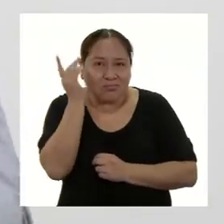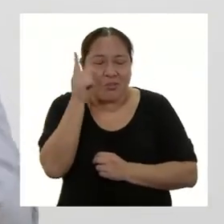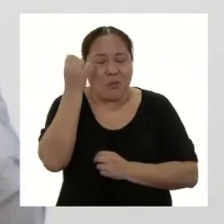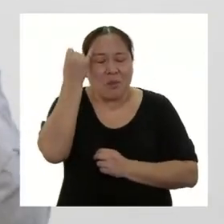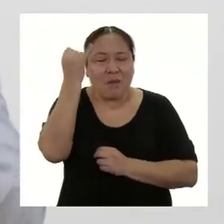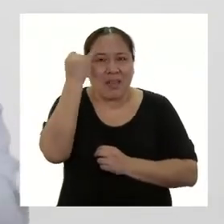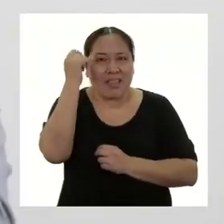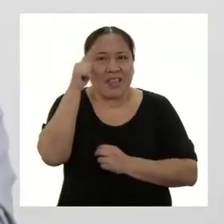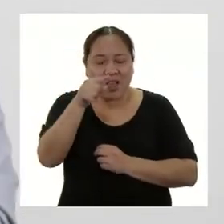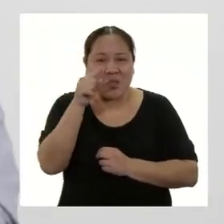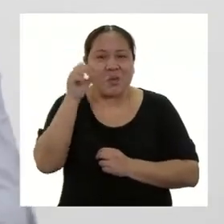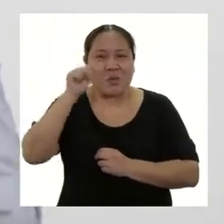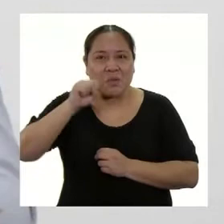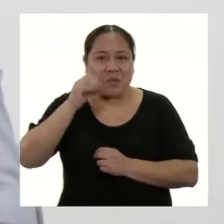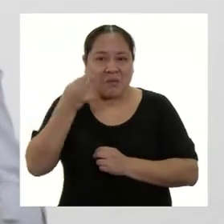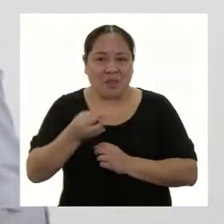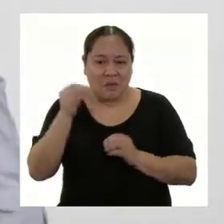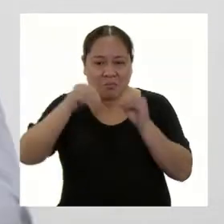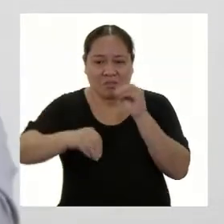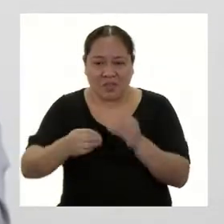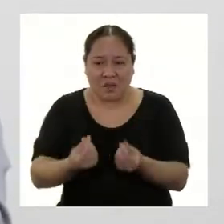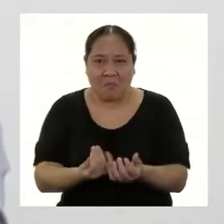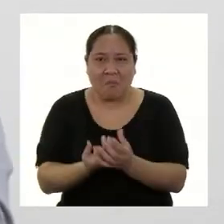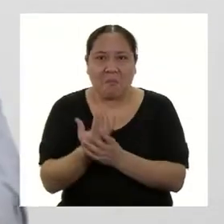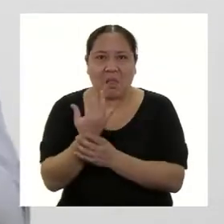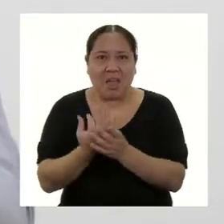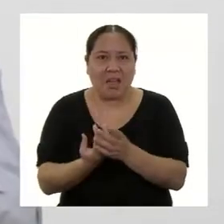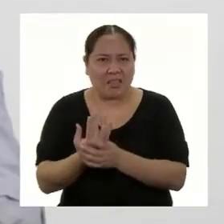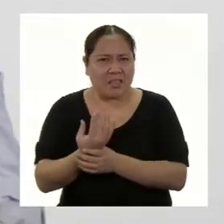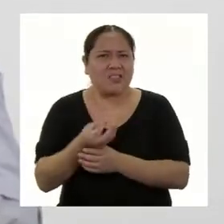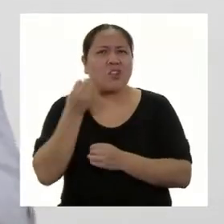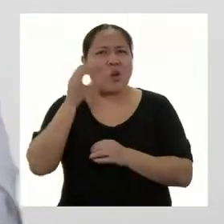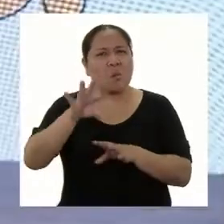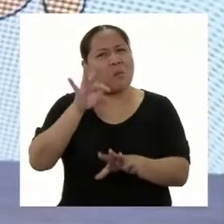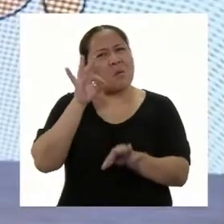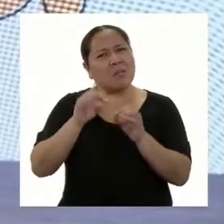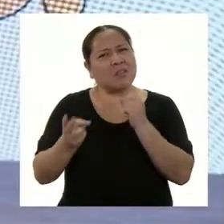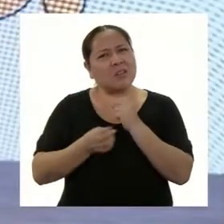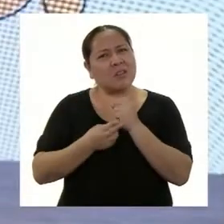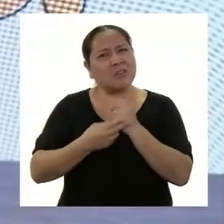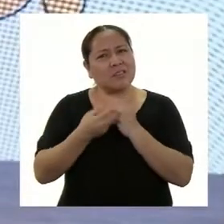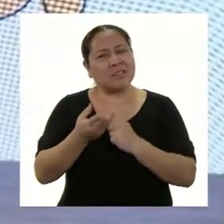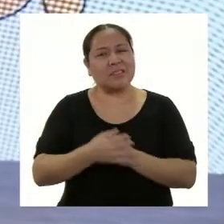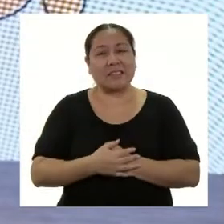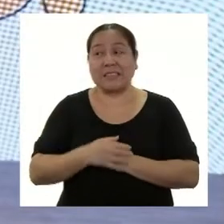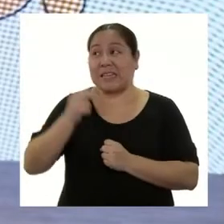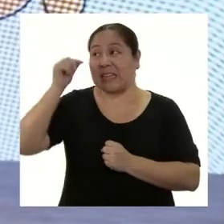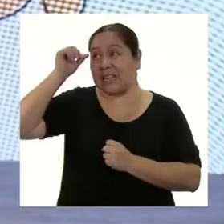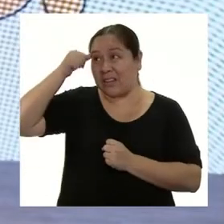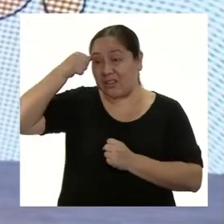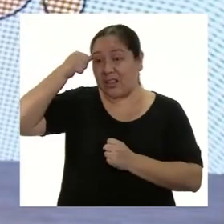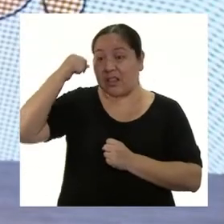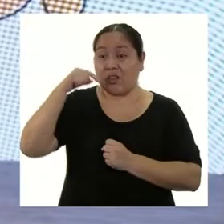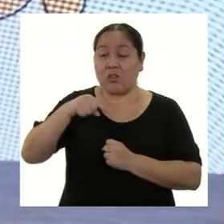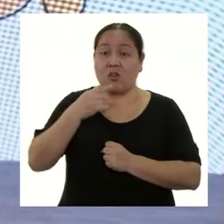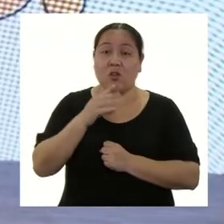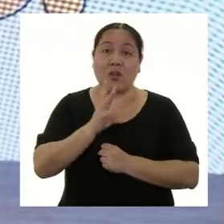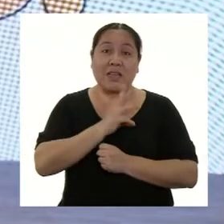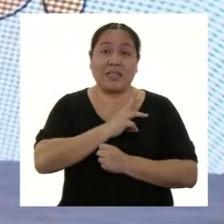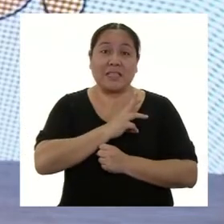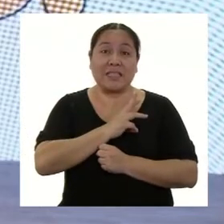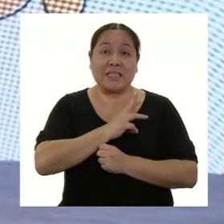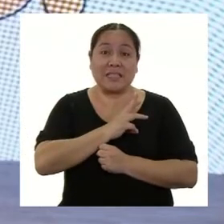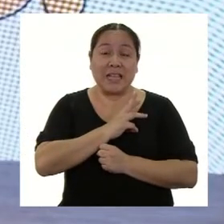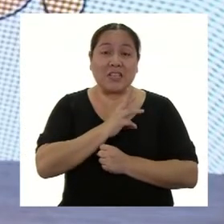parece fantástico. ¿Cómo así te animaste a elegir esta opción de ahorro? Es que recordé que cuando estaba en sexto grado, en